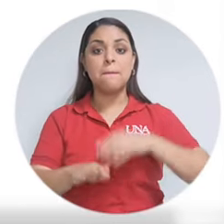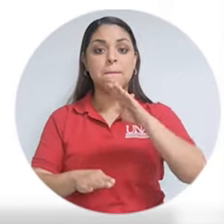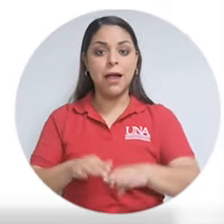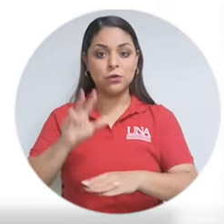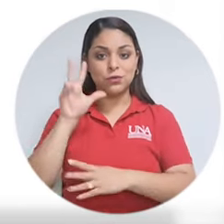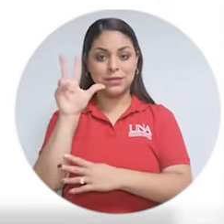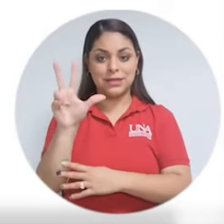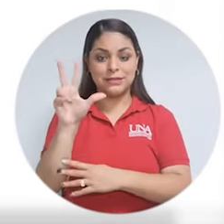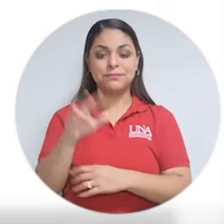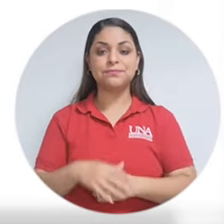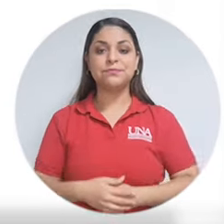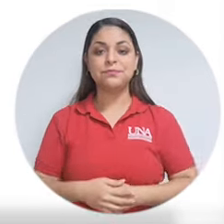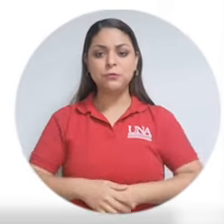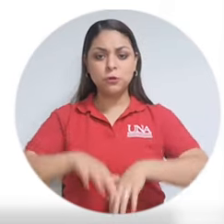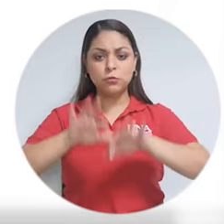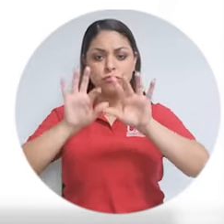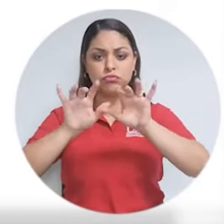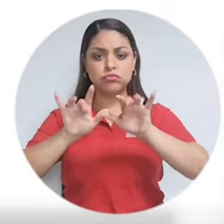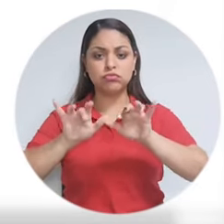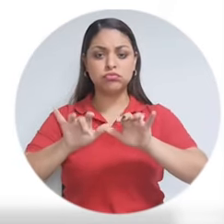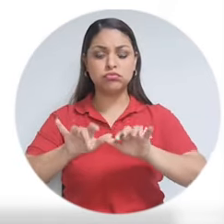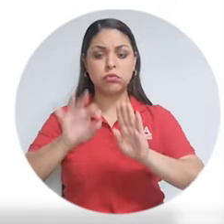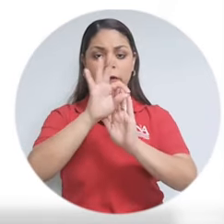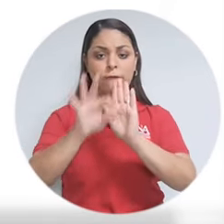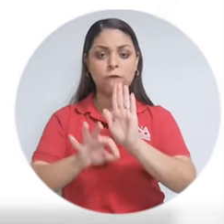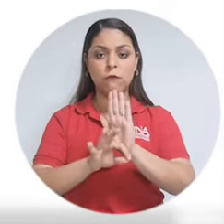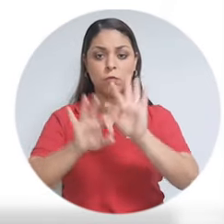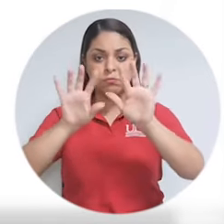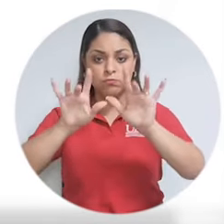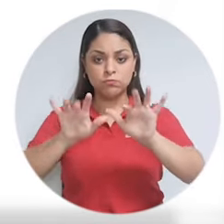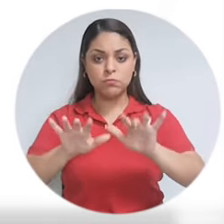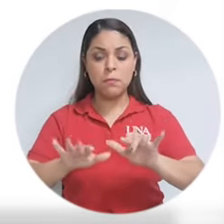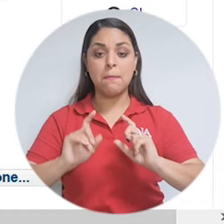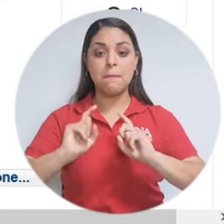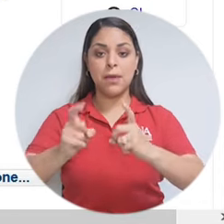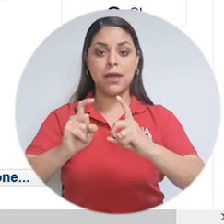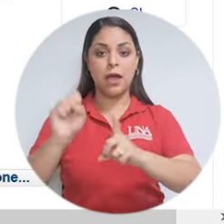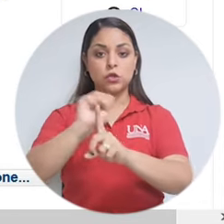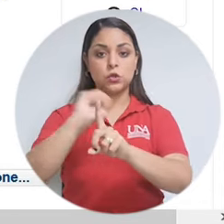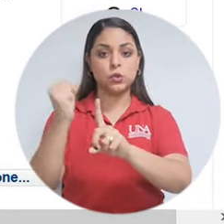Paso 3. Completar el formulario de beca socioeconómica.